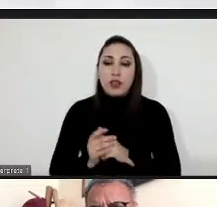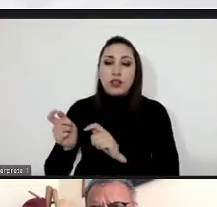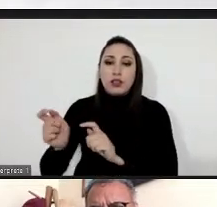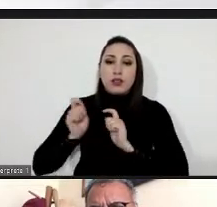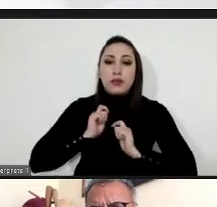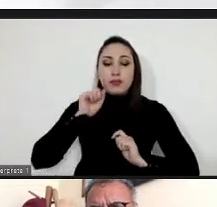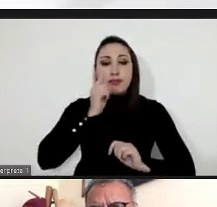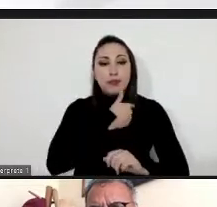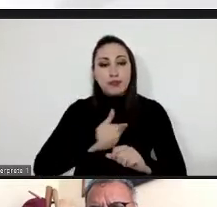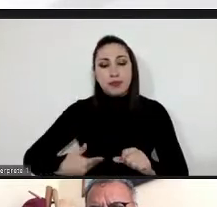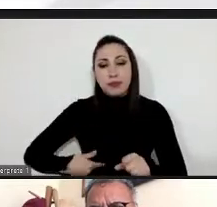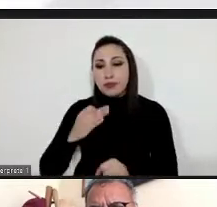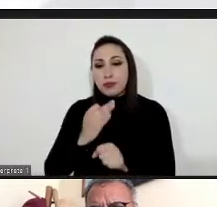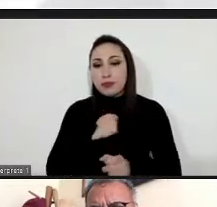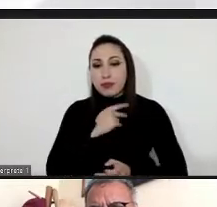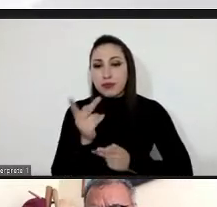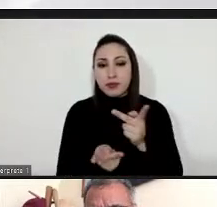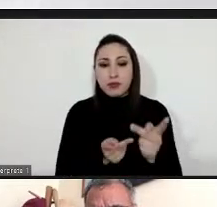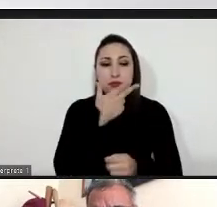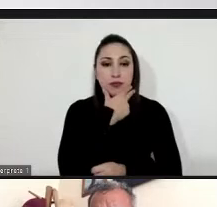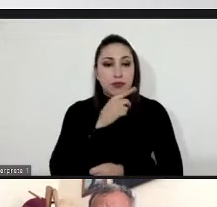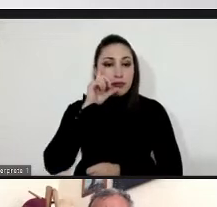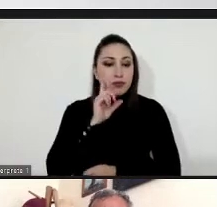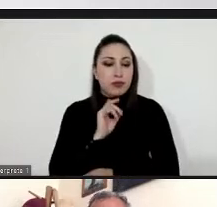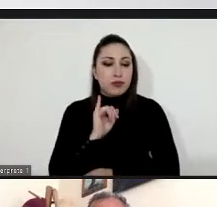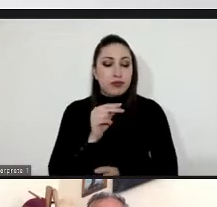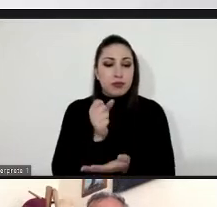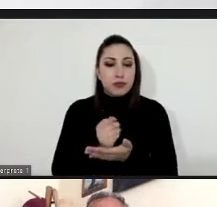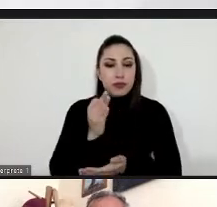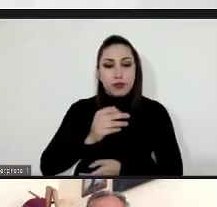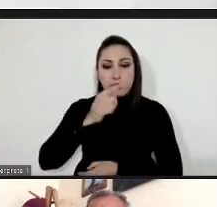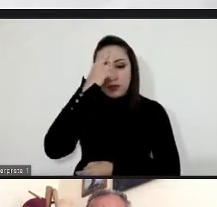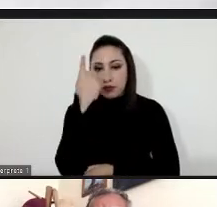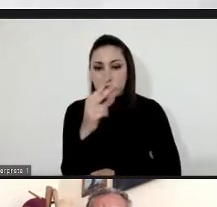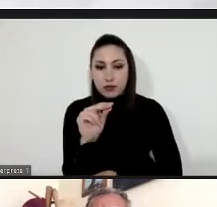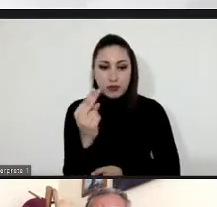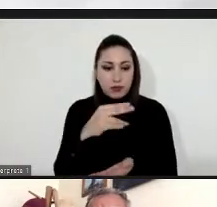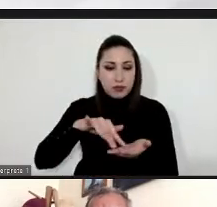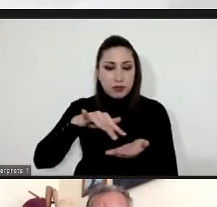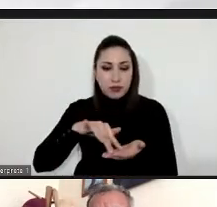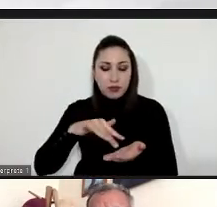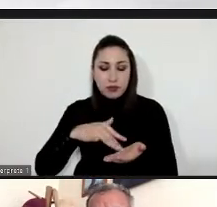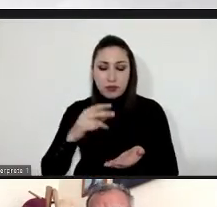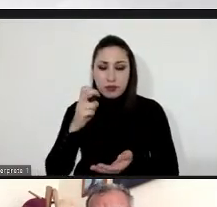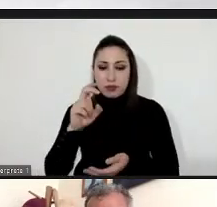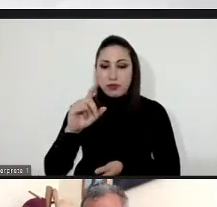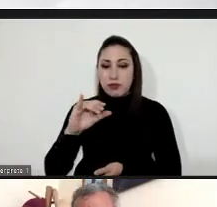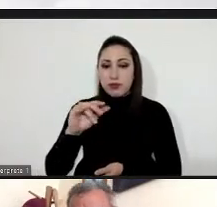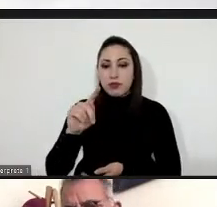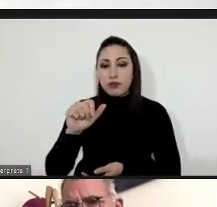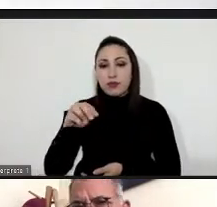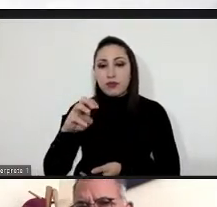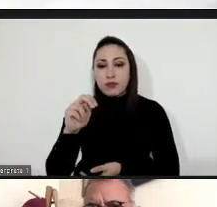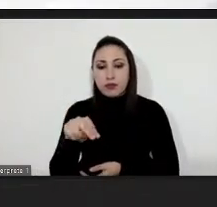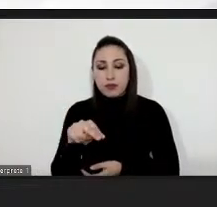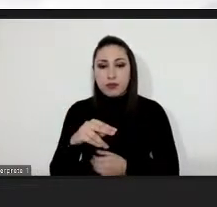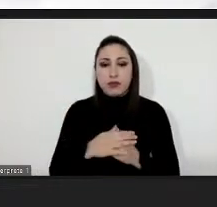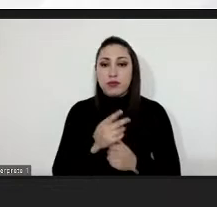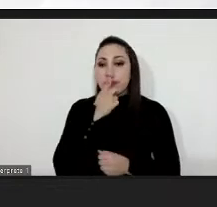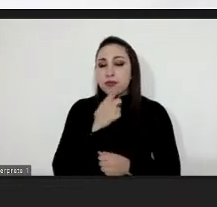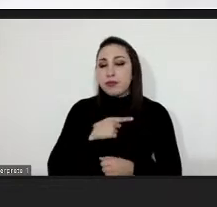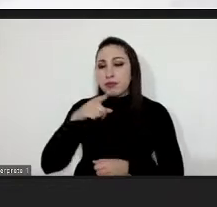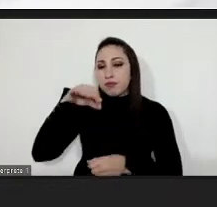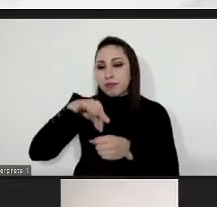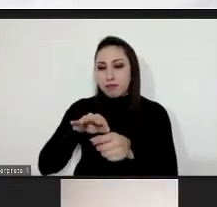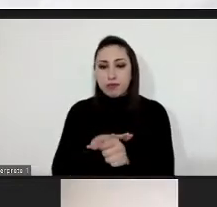consulta a las diputadas y diputados si procede a dispensar la lectura del proyecto de dictamen mencionado. Por lo anterior, sírvanse manifestar el